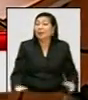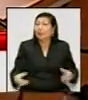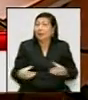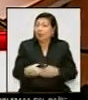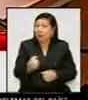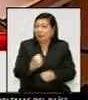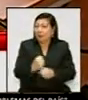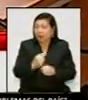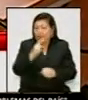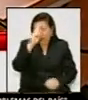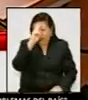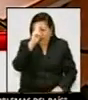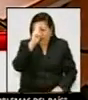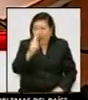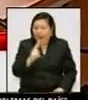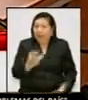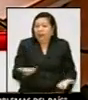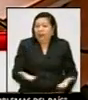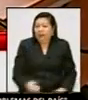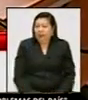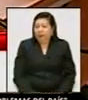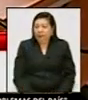Trabajo merece respeto.